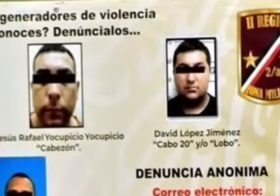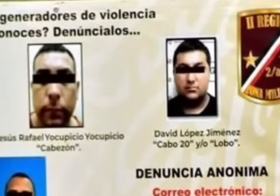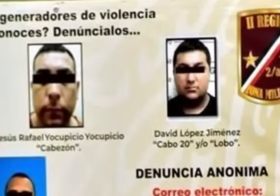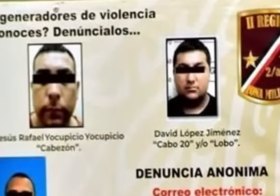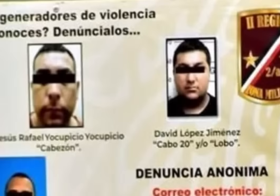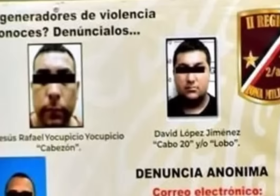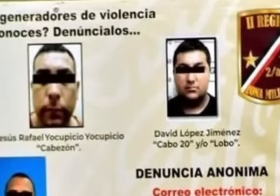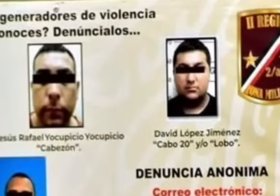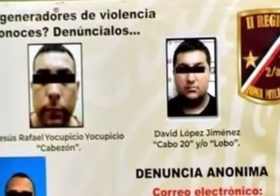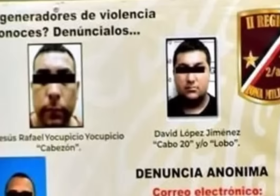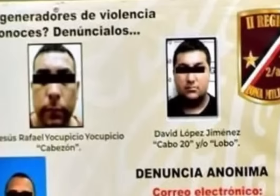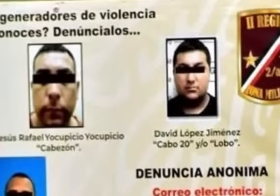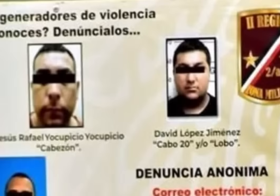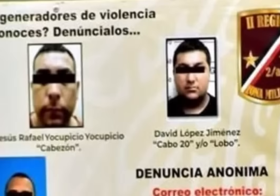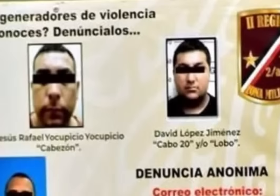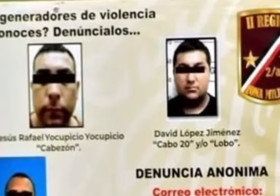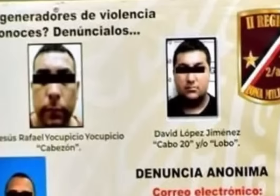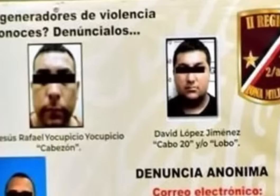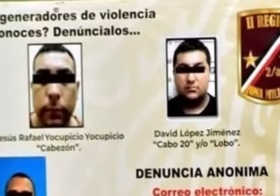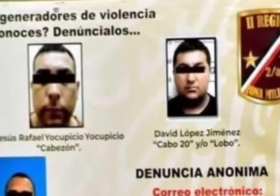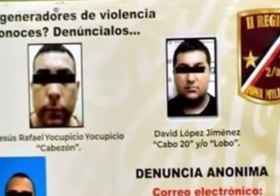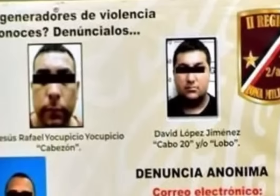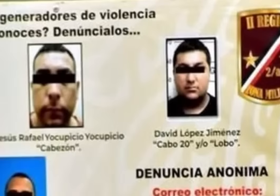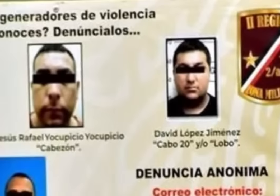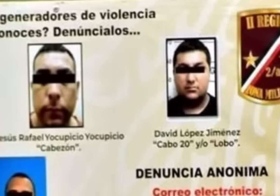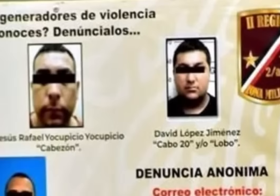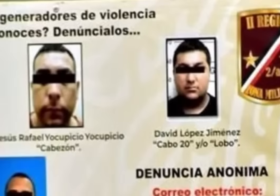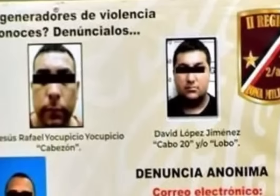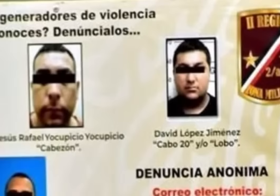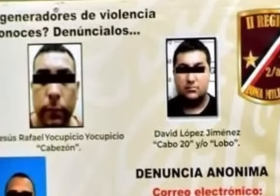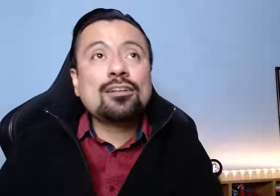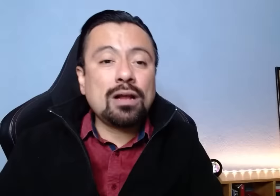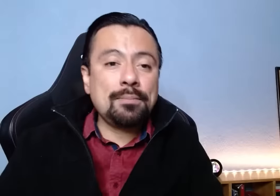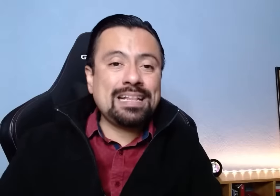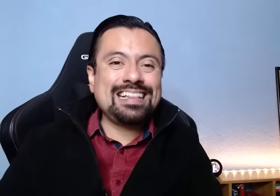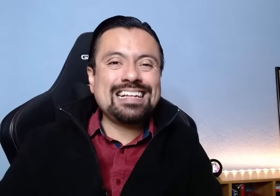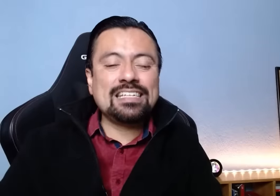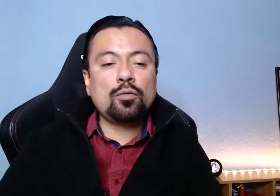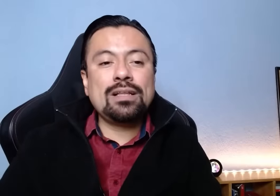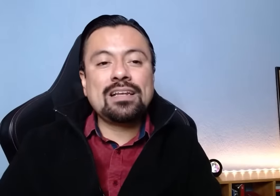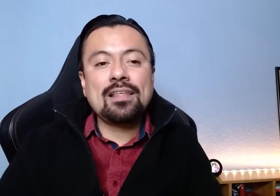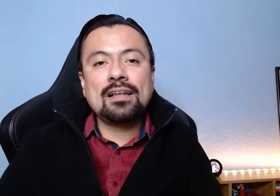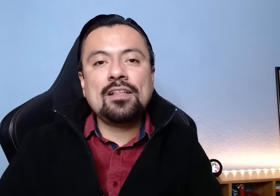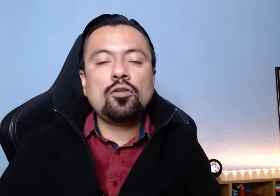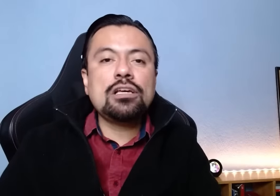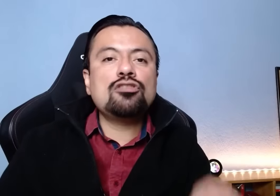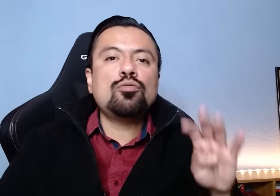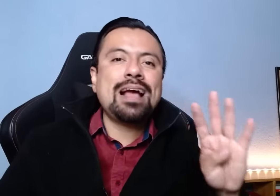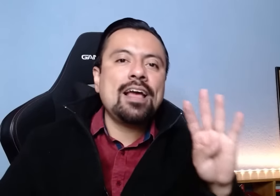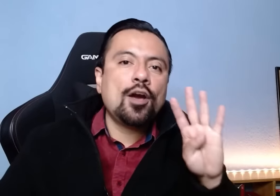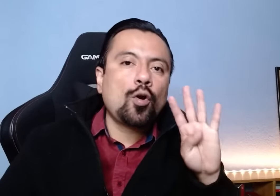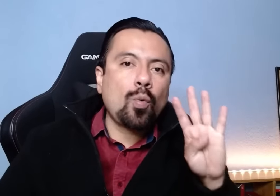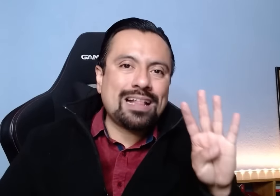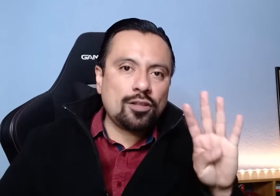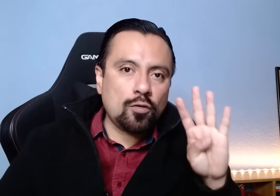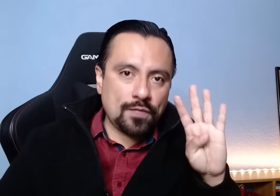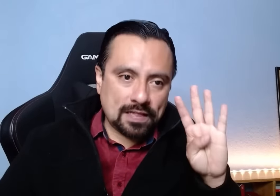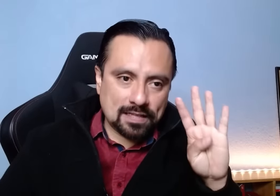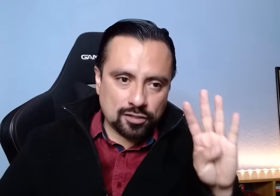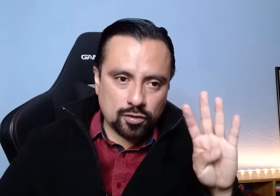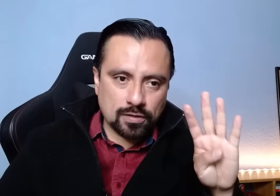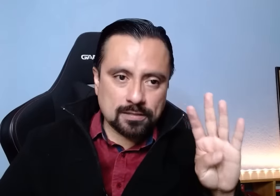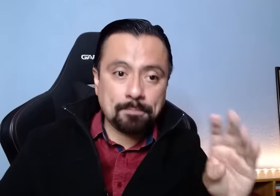al menos y había sido dejado en libertad en ambas ocasiones. Actualmente, él se encuentra detenido y suma